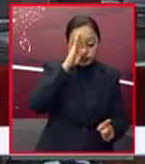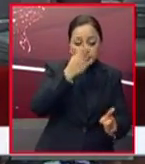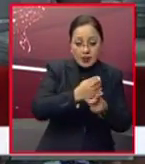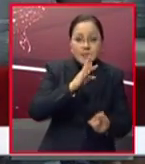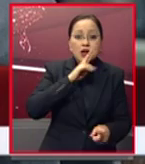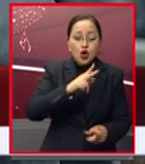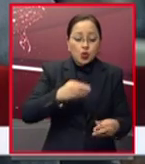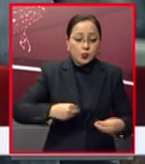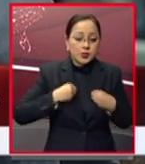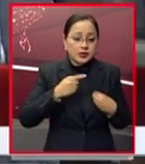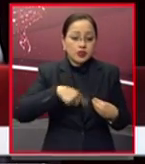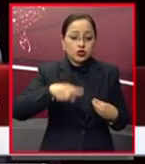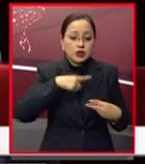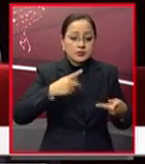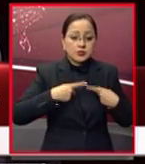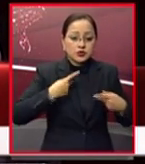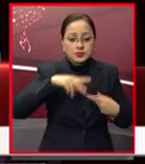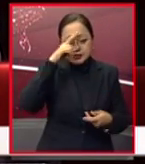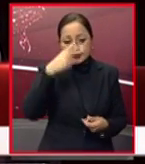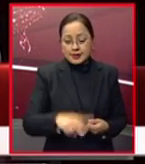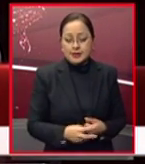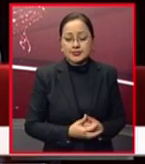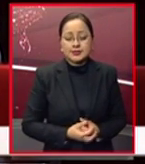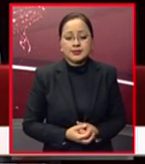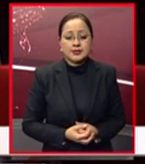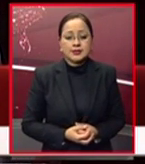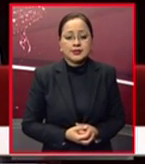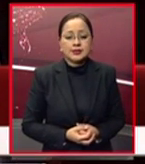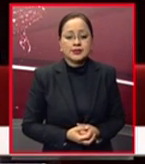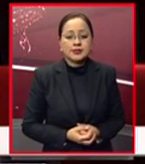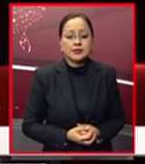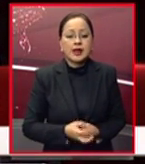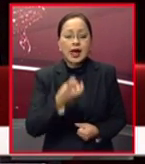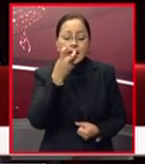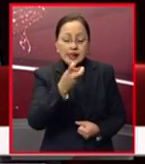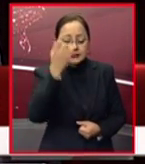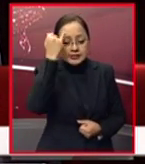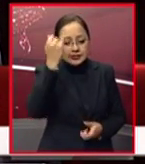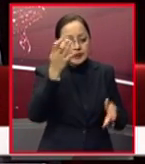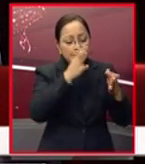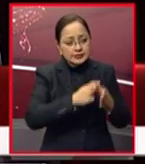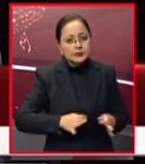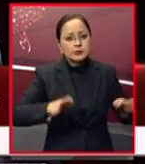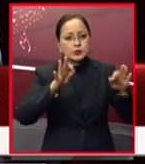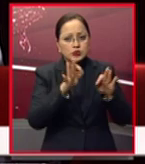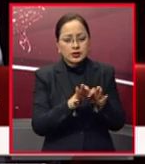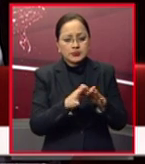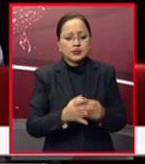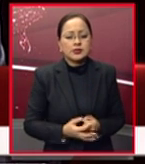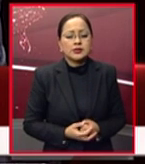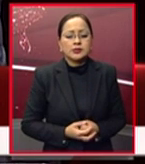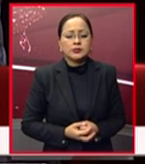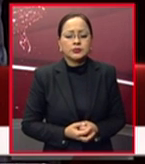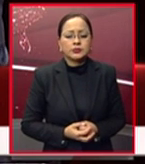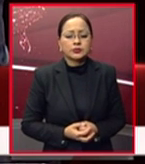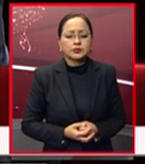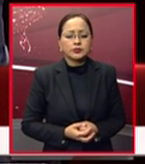Ya no es a esos fundamentos esenciales.